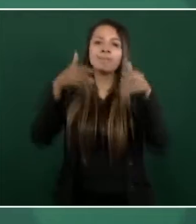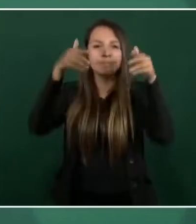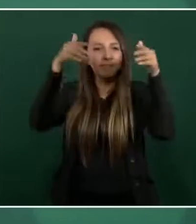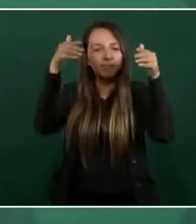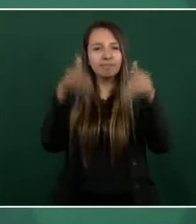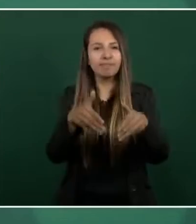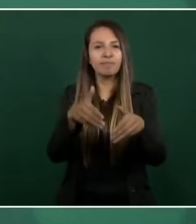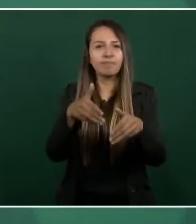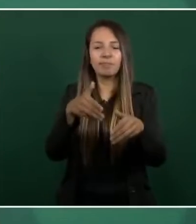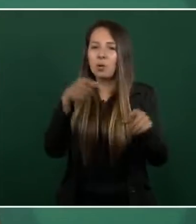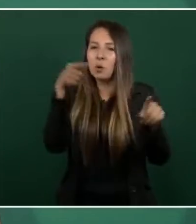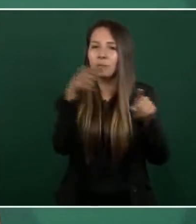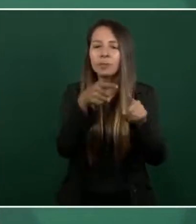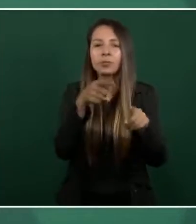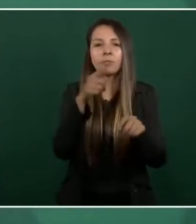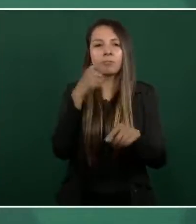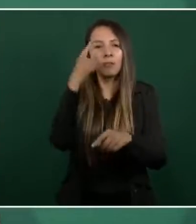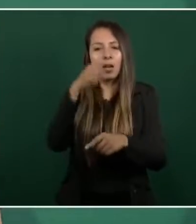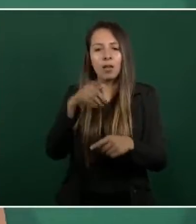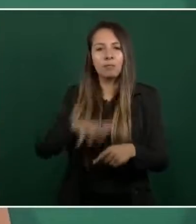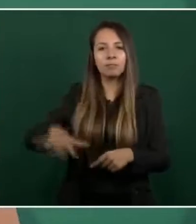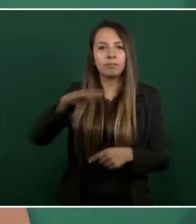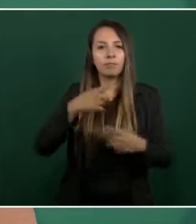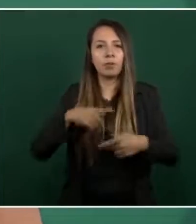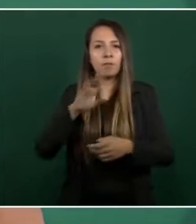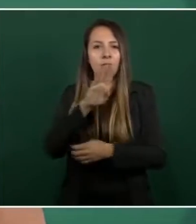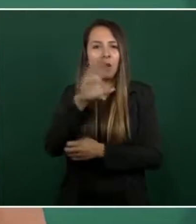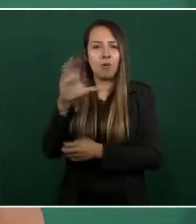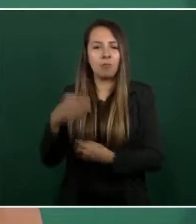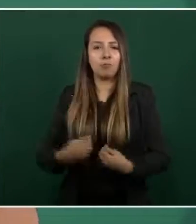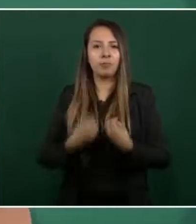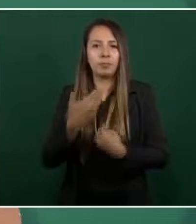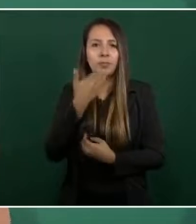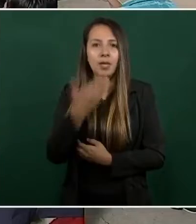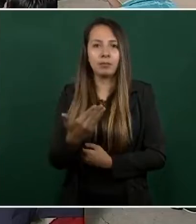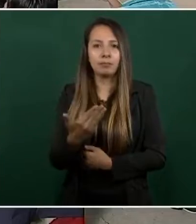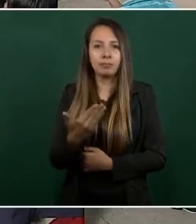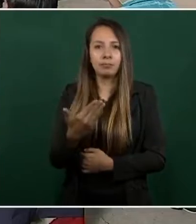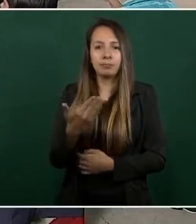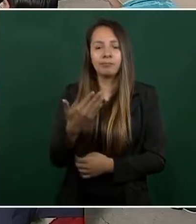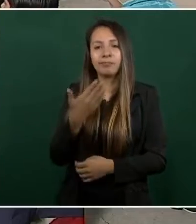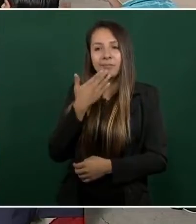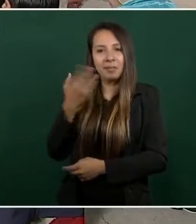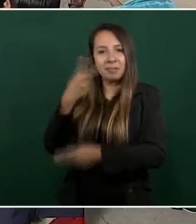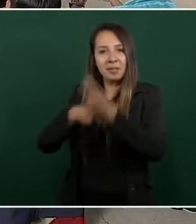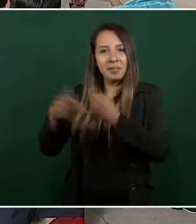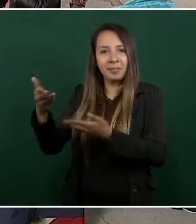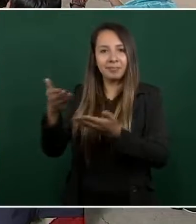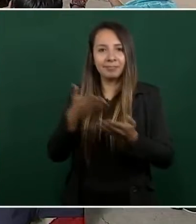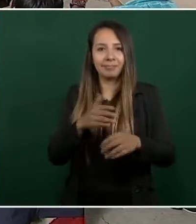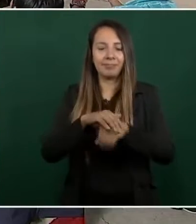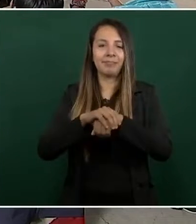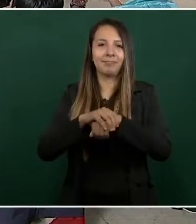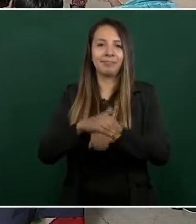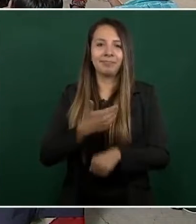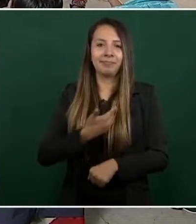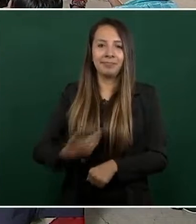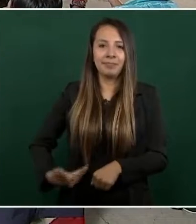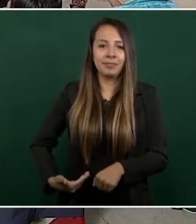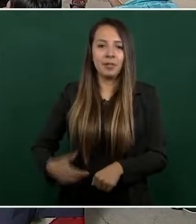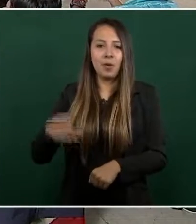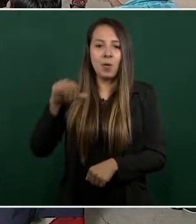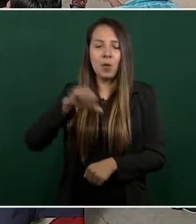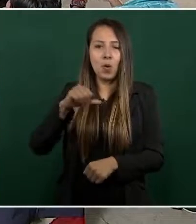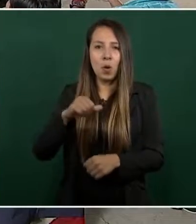y de los bajacalifornianos. Bienvenido, amigo presidente. Hoy lo recibimos como siempre, con los brazos